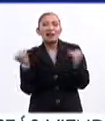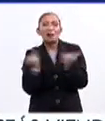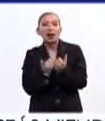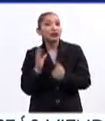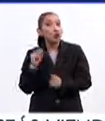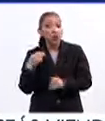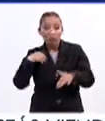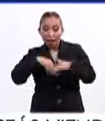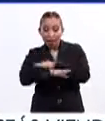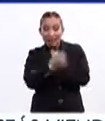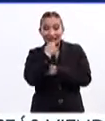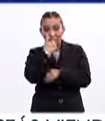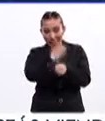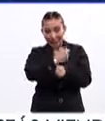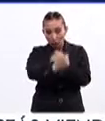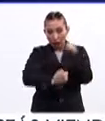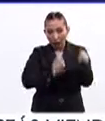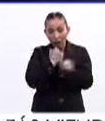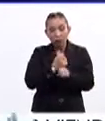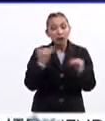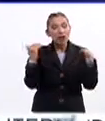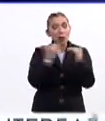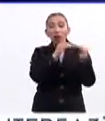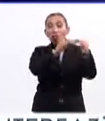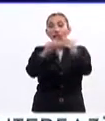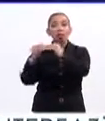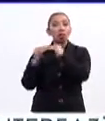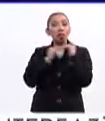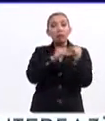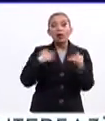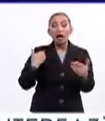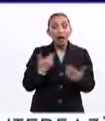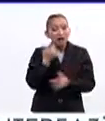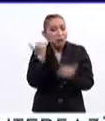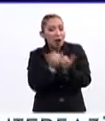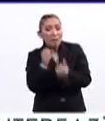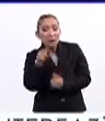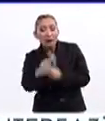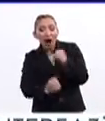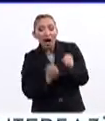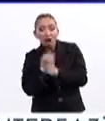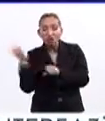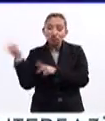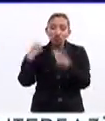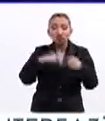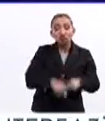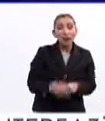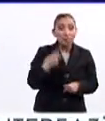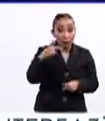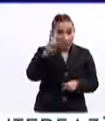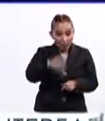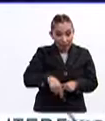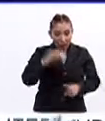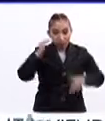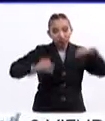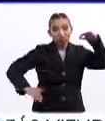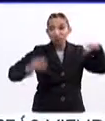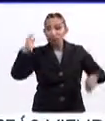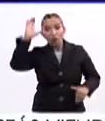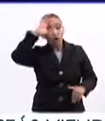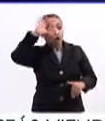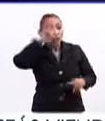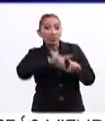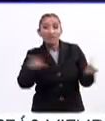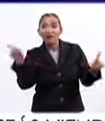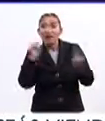Entonces, cuando entran los niños a sexto año de primaria, los ponemos igual porque nacieron en el mismo año, ¿verdad? Y llegaron ahí. Pero en realidad todos tenemos bagajes